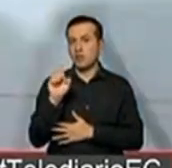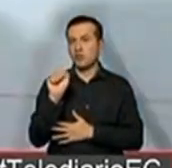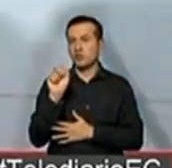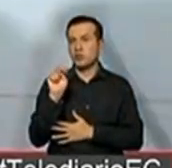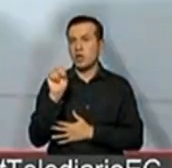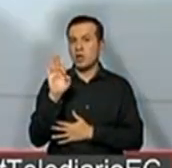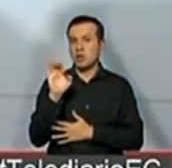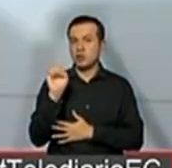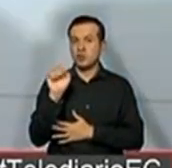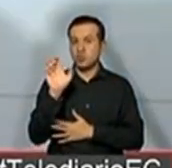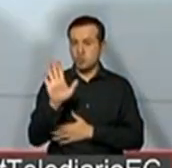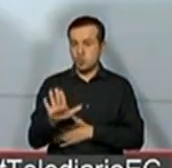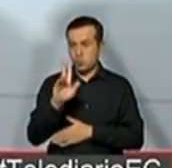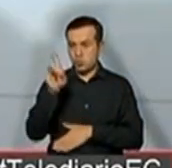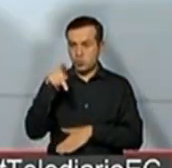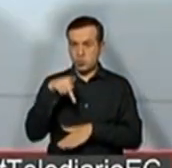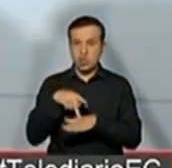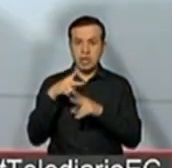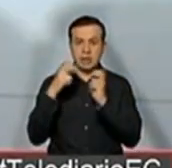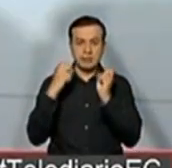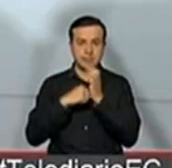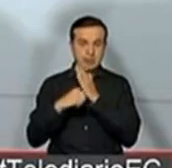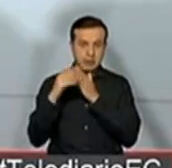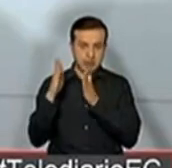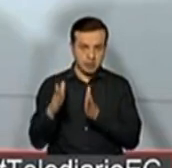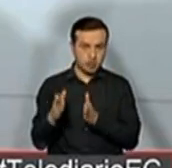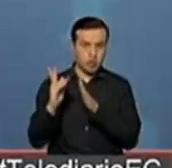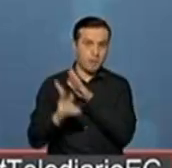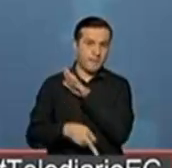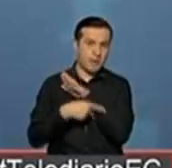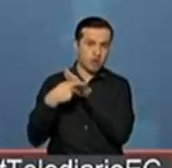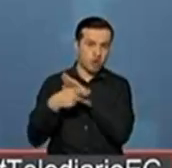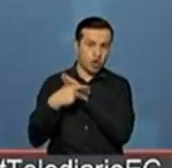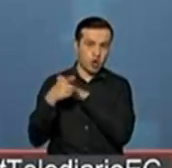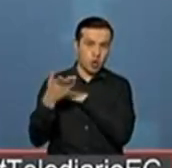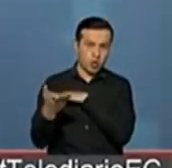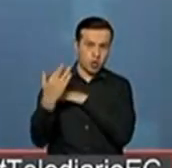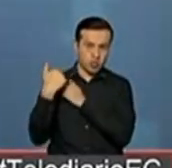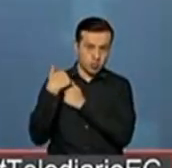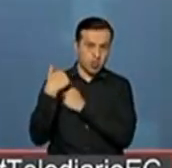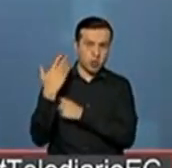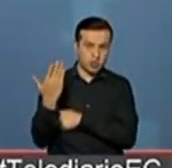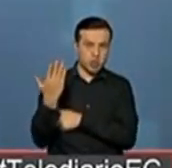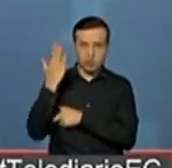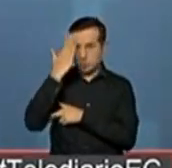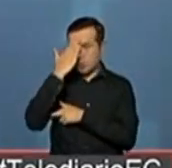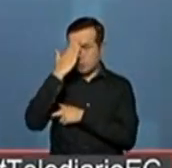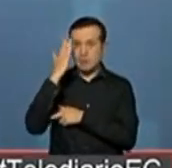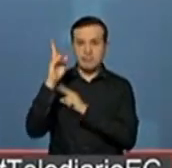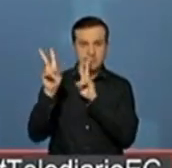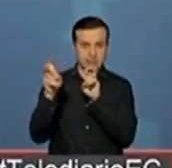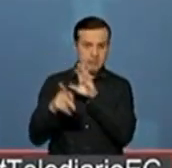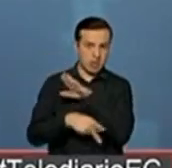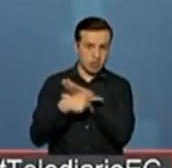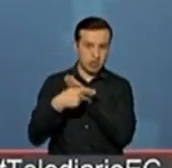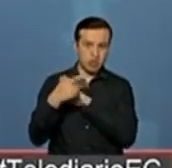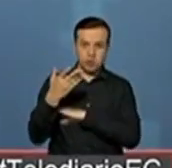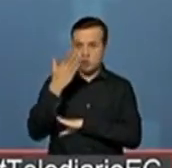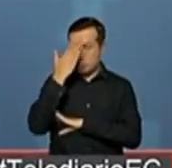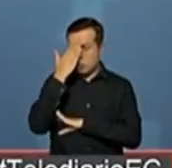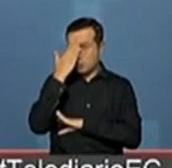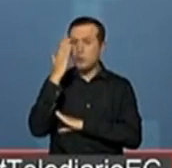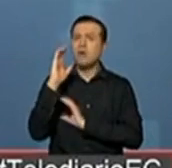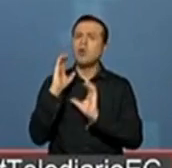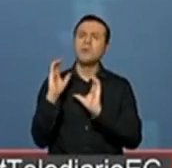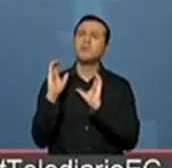Alvite, analista petrolero, exministro de Energía y Minas, conocedor, por supuesto, de este tema, con quien queremos pues revisar